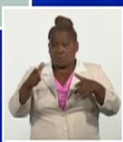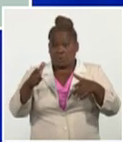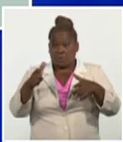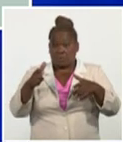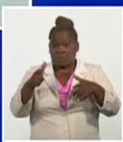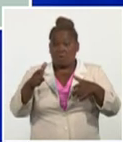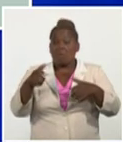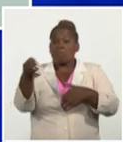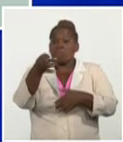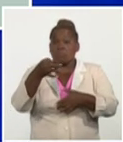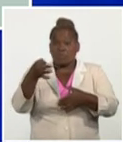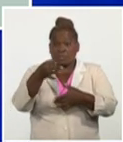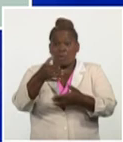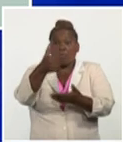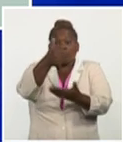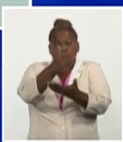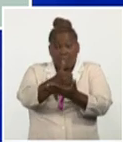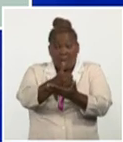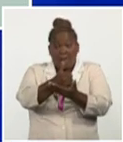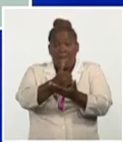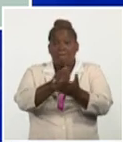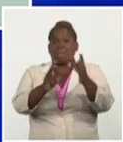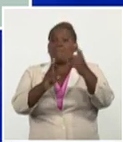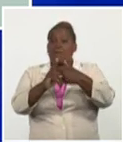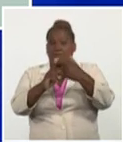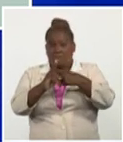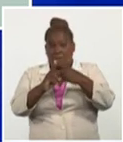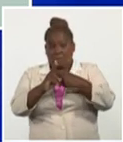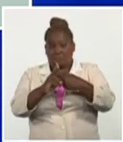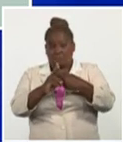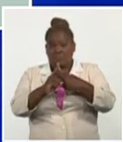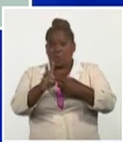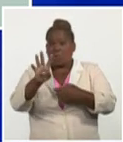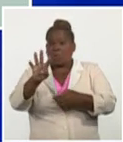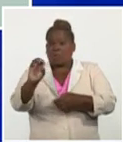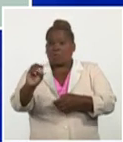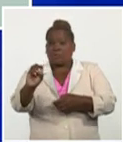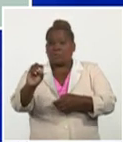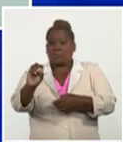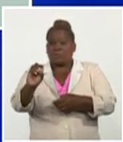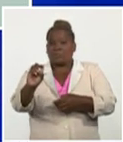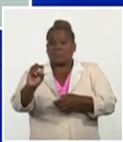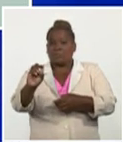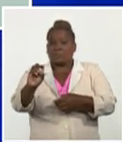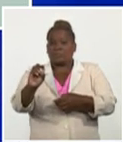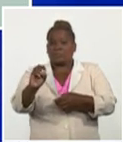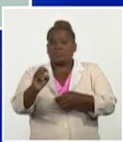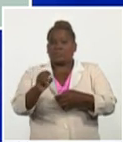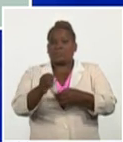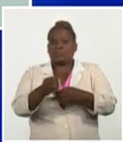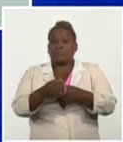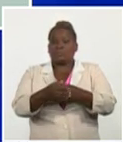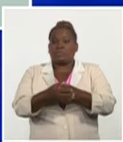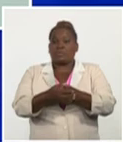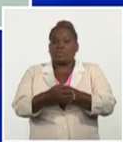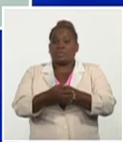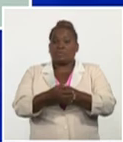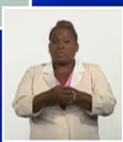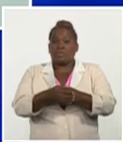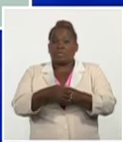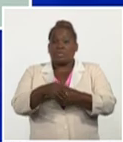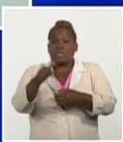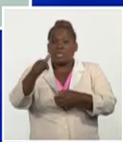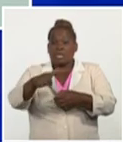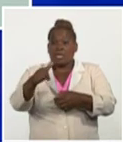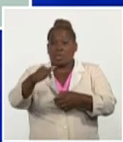cabecera de Bayamo, donde ayer se diagnosticaron 40 casos autóctonos. Le sigue Jiguaní con 14,